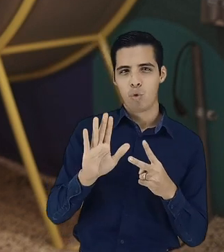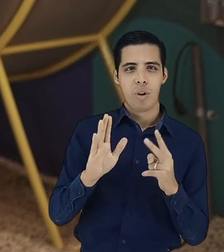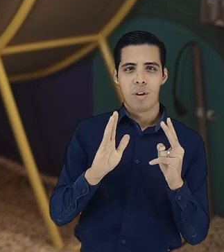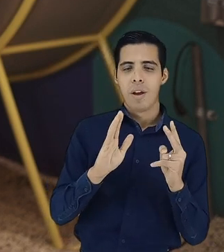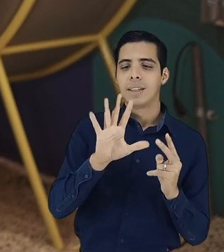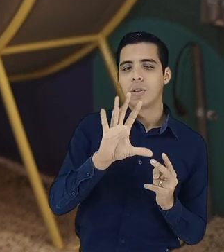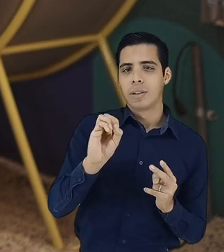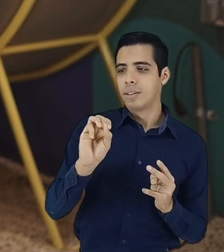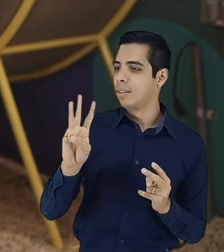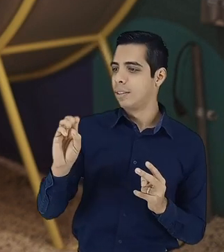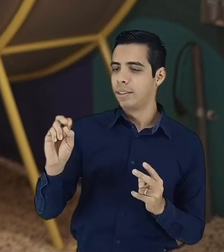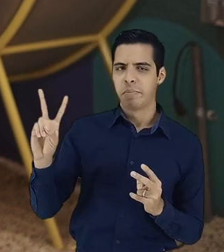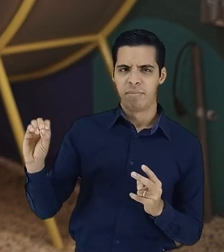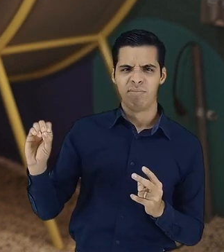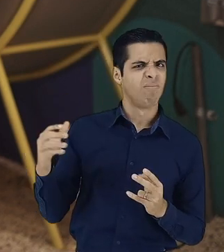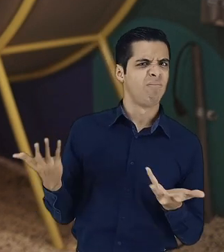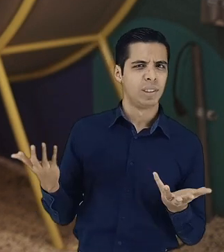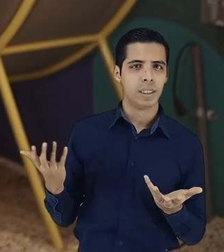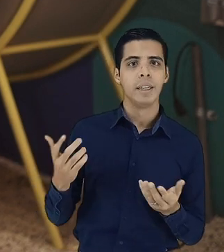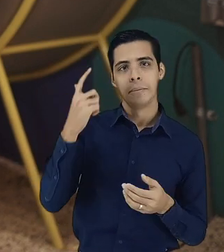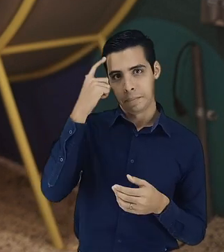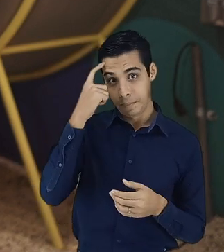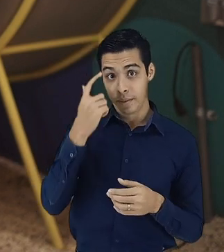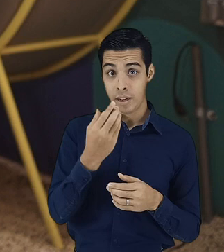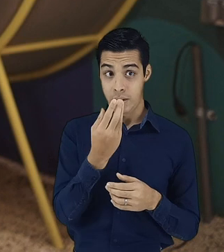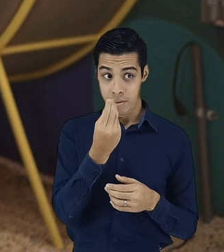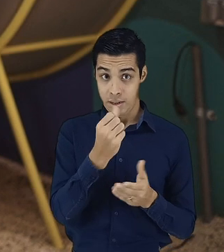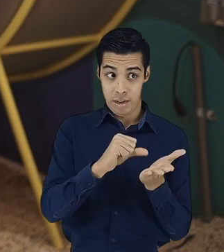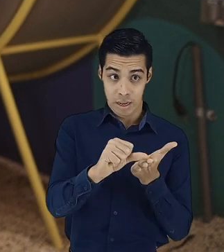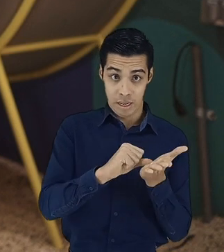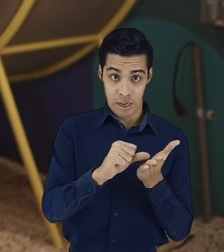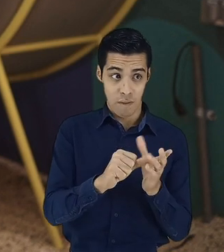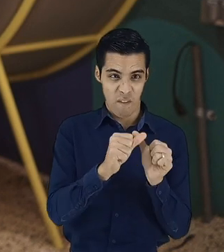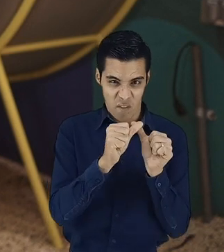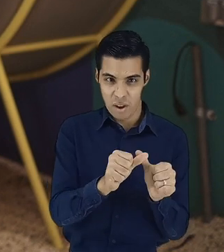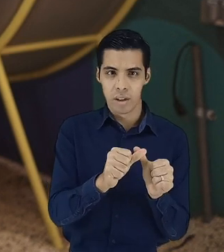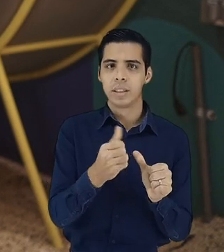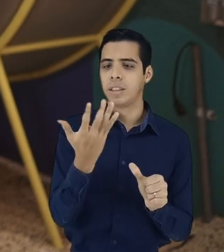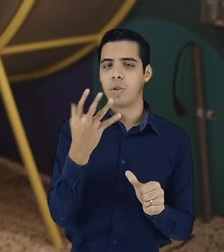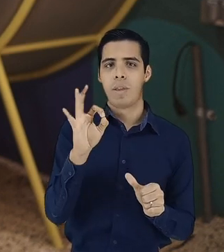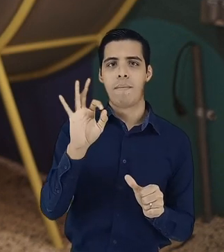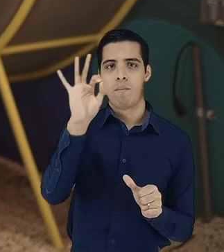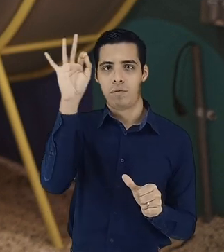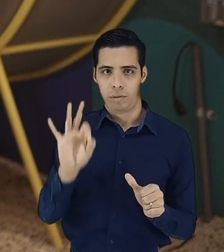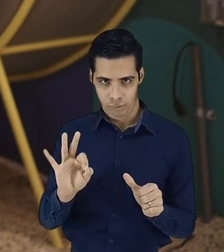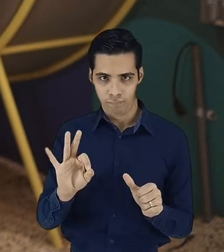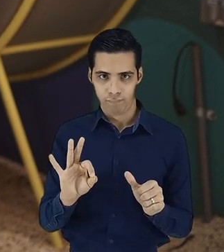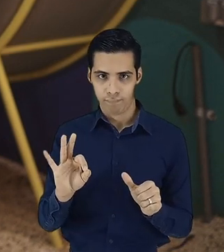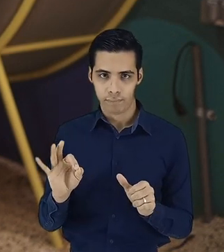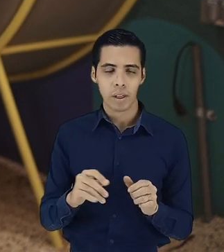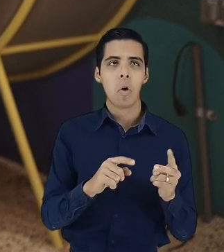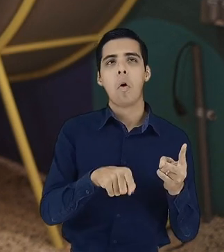necesidades básicas. O como lo categorizamos anteriormente, que esos gastos fijos pues estén dentro de esto, el arriendo, los servicios y otros.